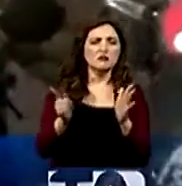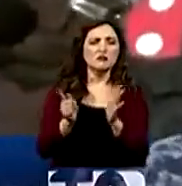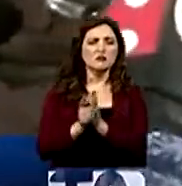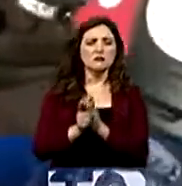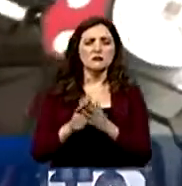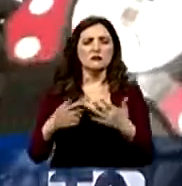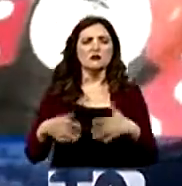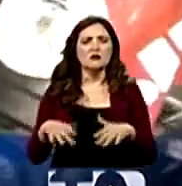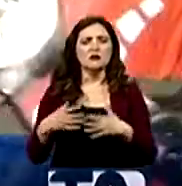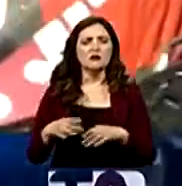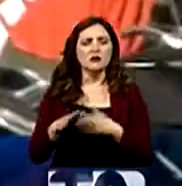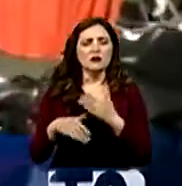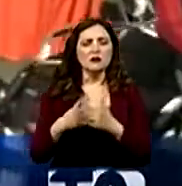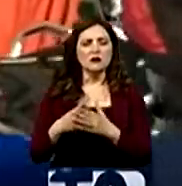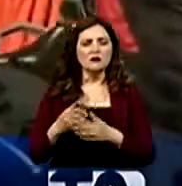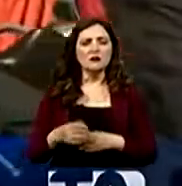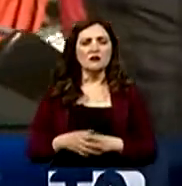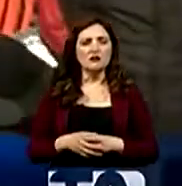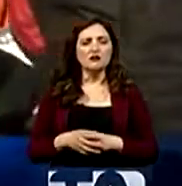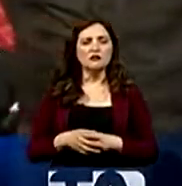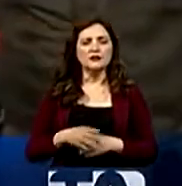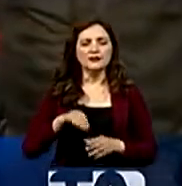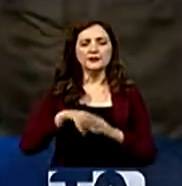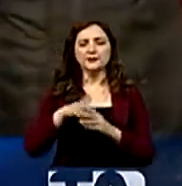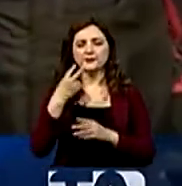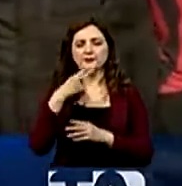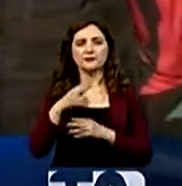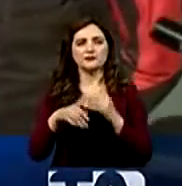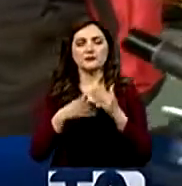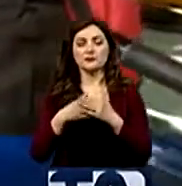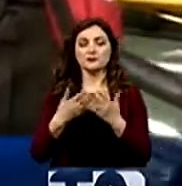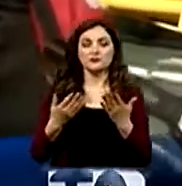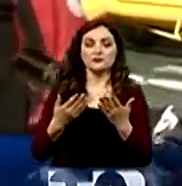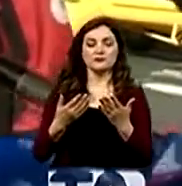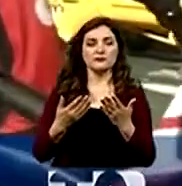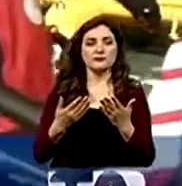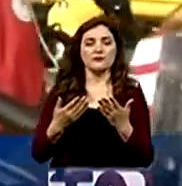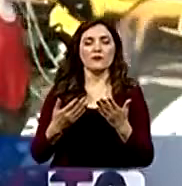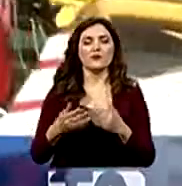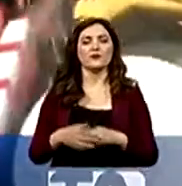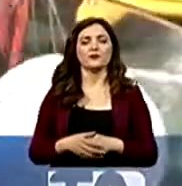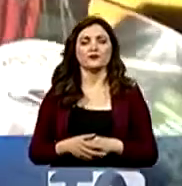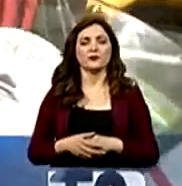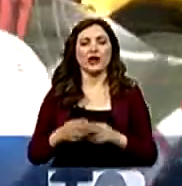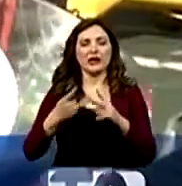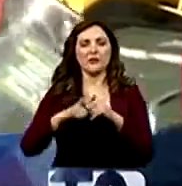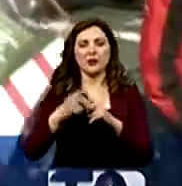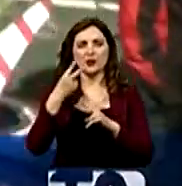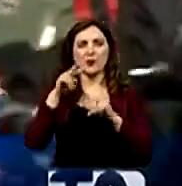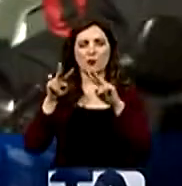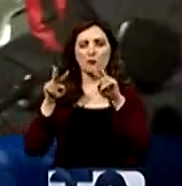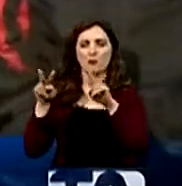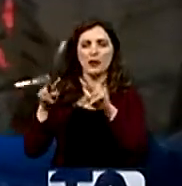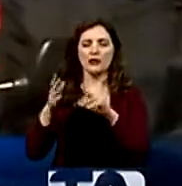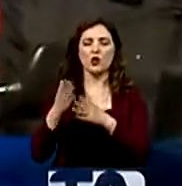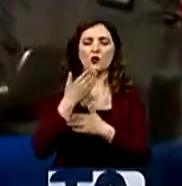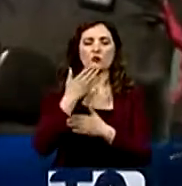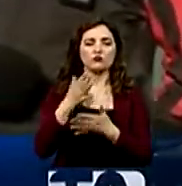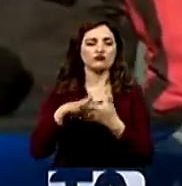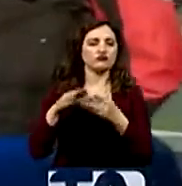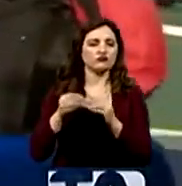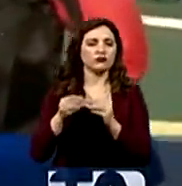despachar todos los recursos que en este momento podemos visualizar, y hacia la parte posterior también nosotros vamos a poder identificar